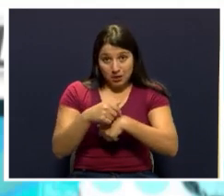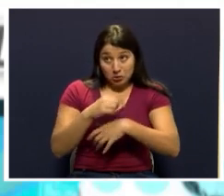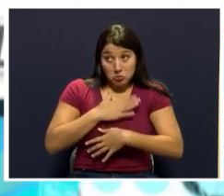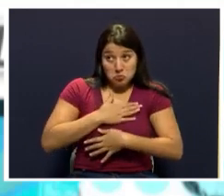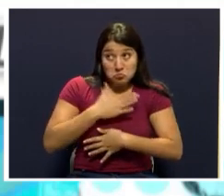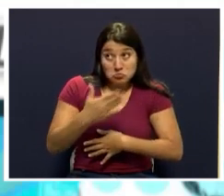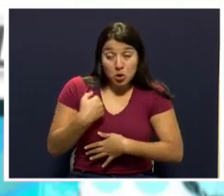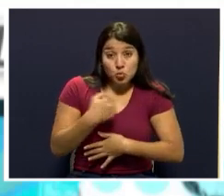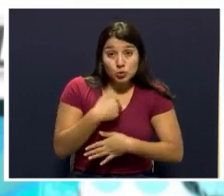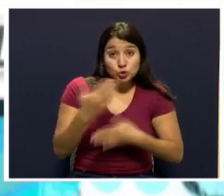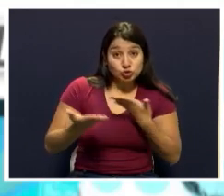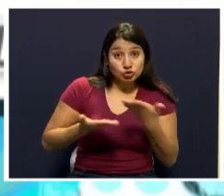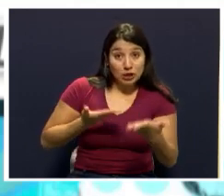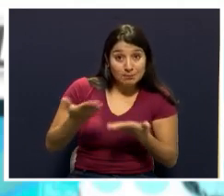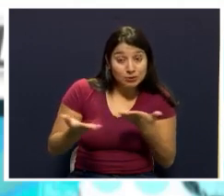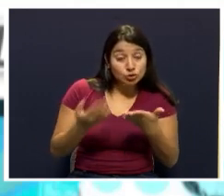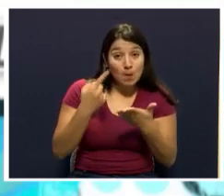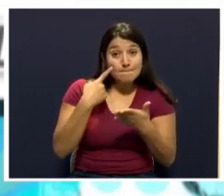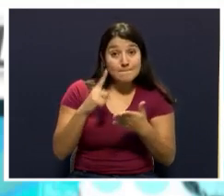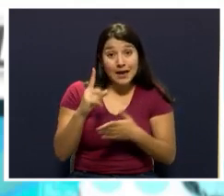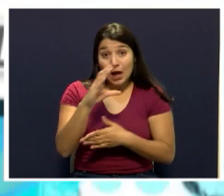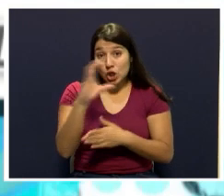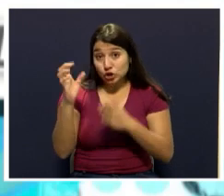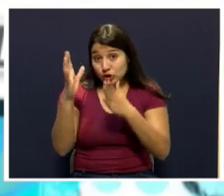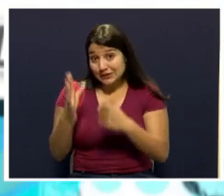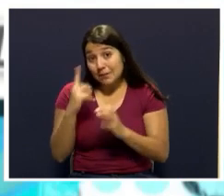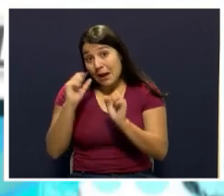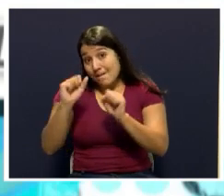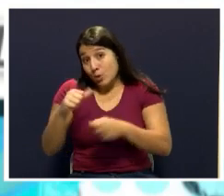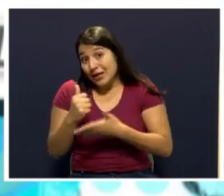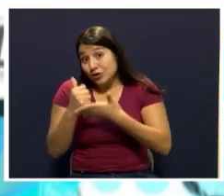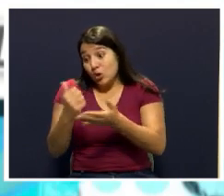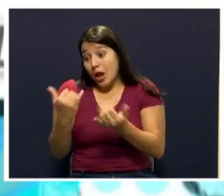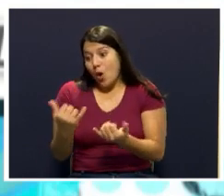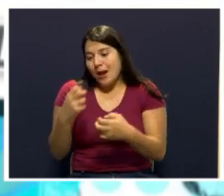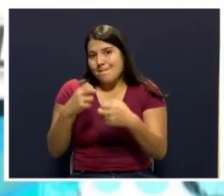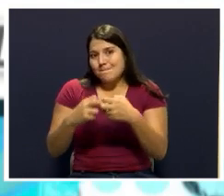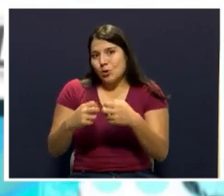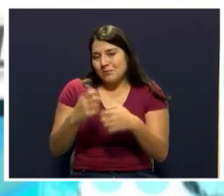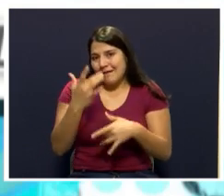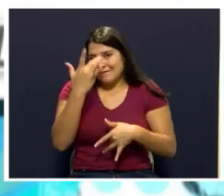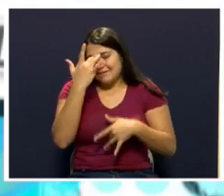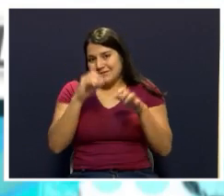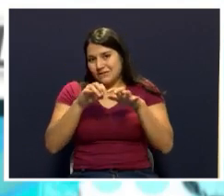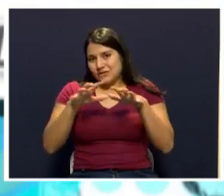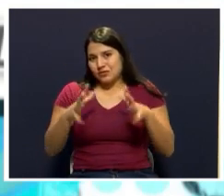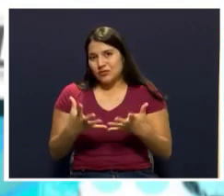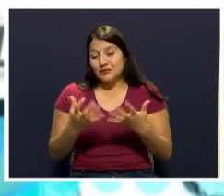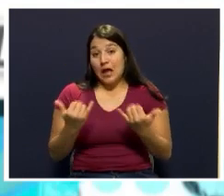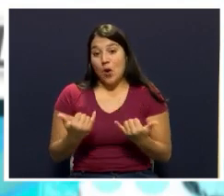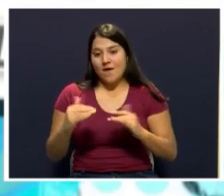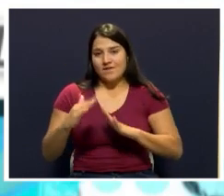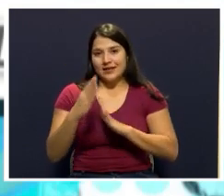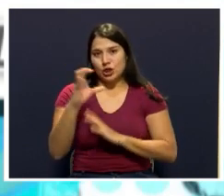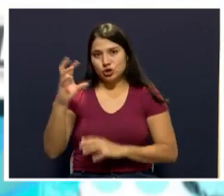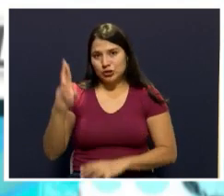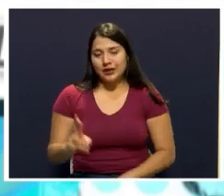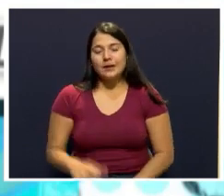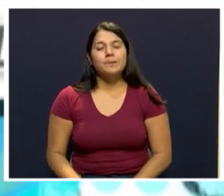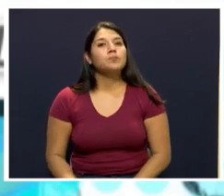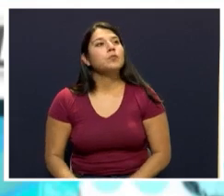sociedad costarricense para contribuir en esta crisis sanitaria en la que estamos. Doctor Gutiérrez, sería